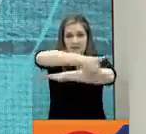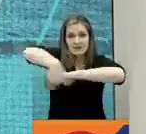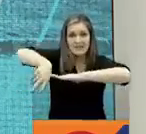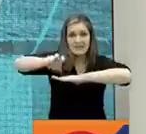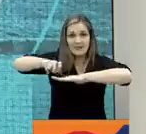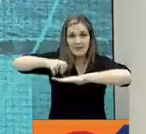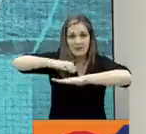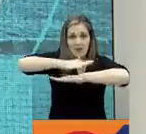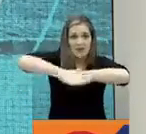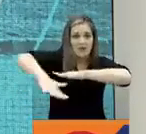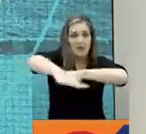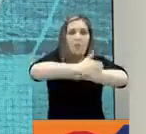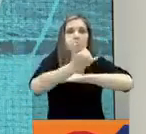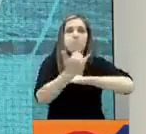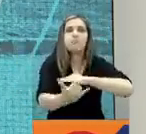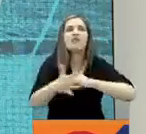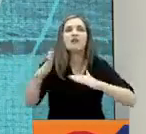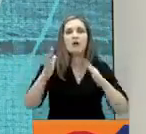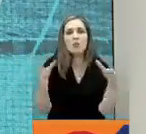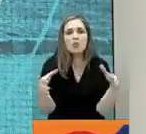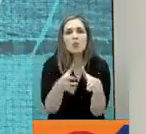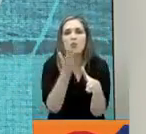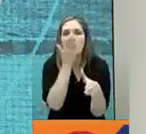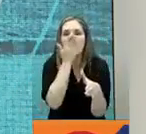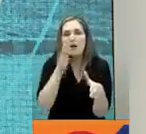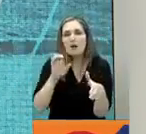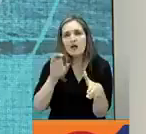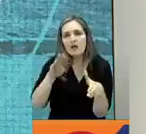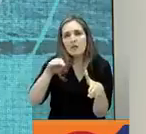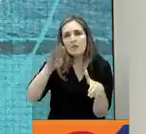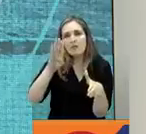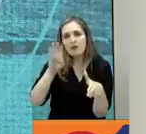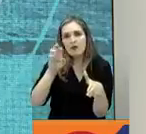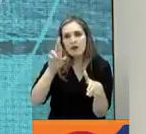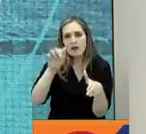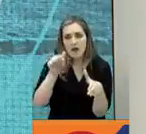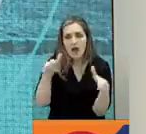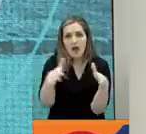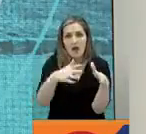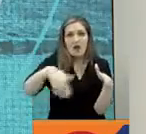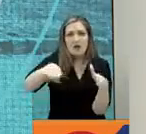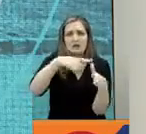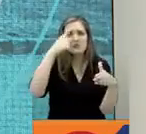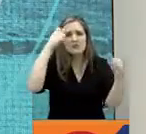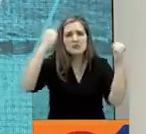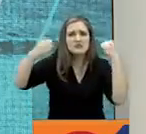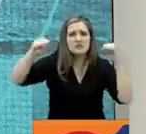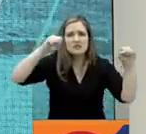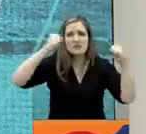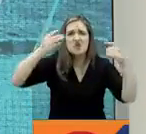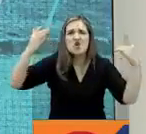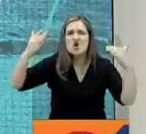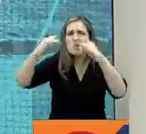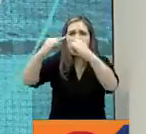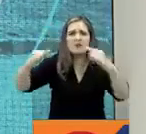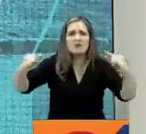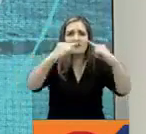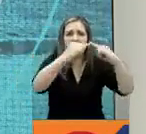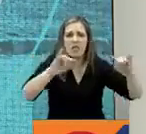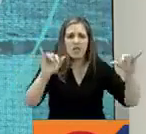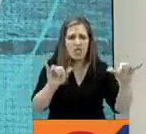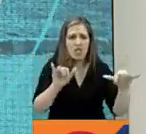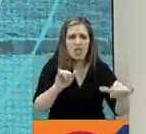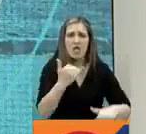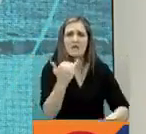2 semanas permanecen allí. Integrantes de estas comunidades manifiestan preocupación por la salud de niños y mujeres embarazadas, en especial por